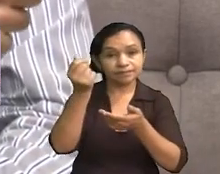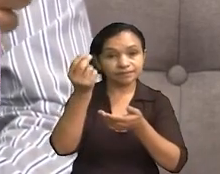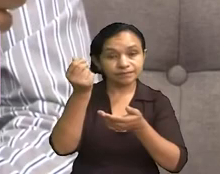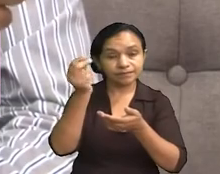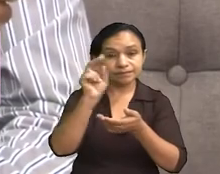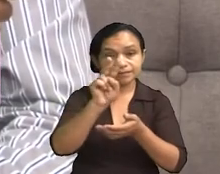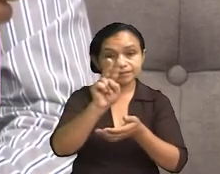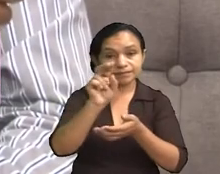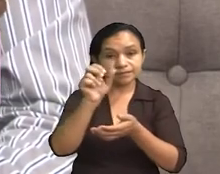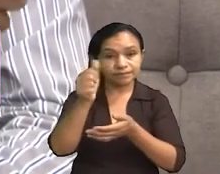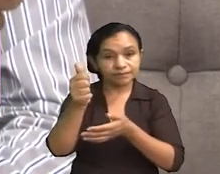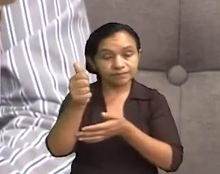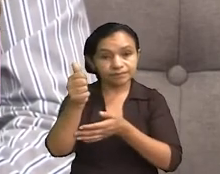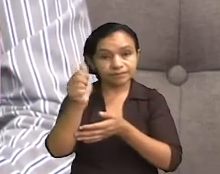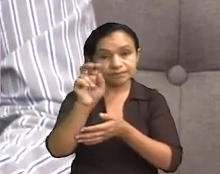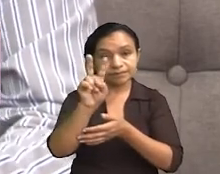El